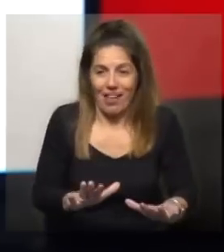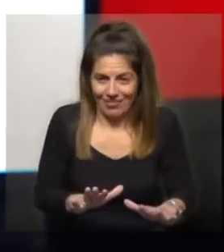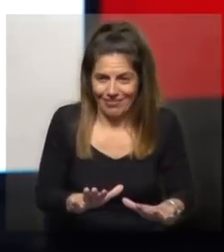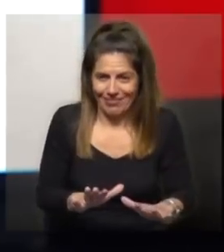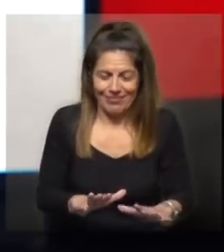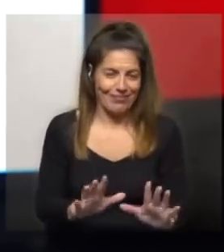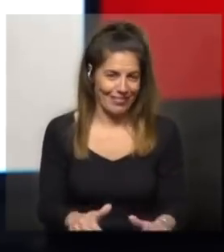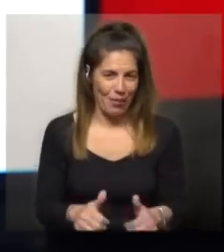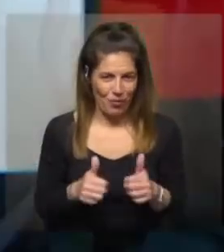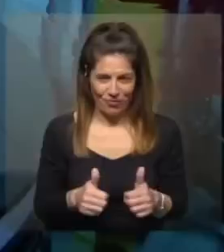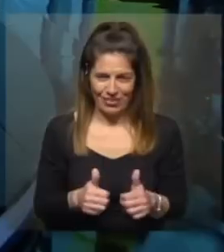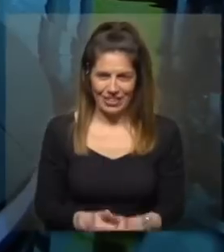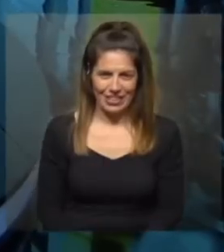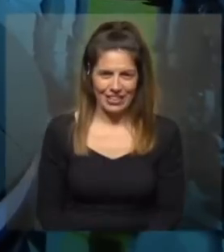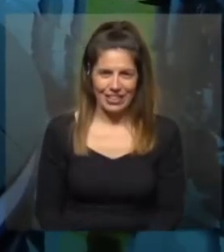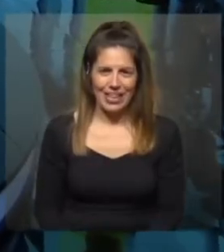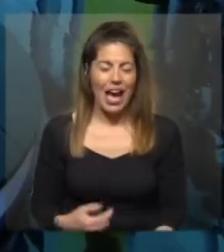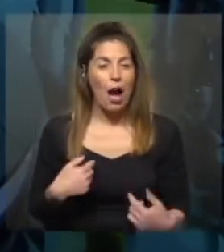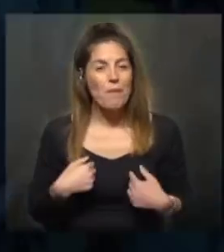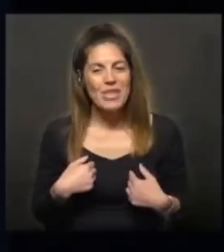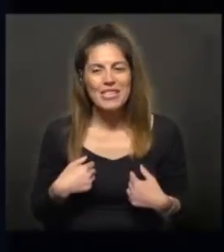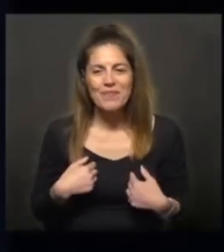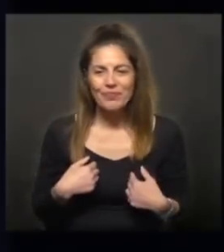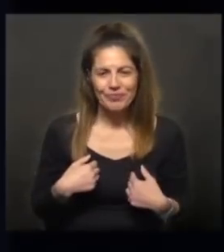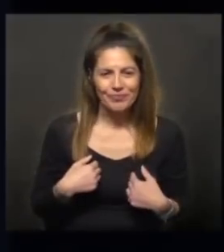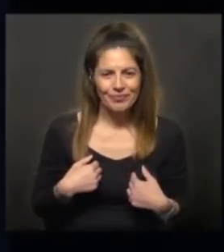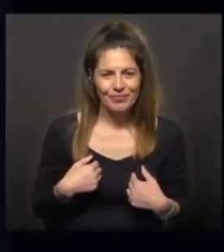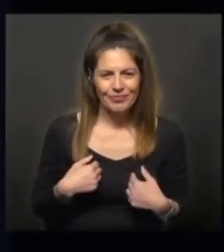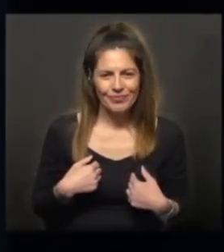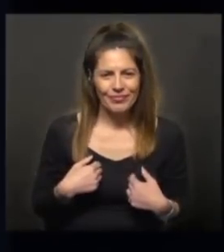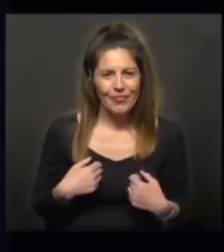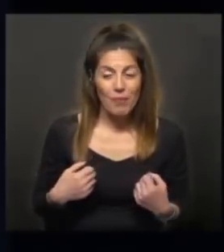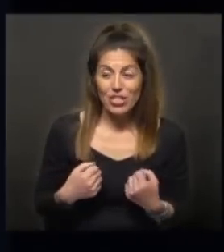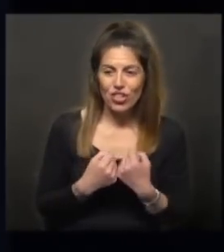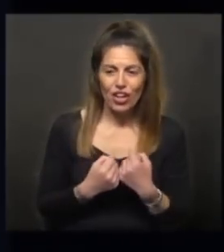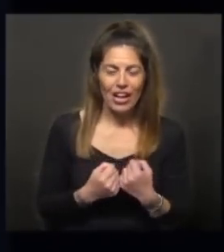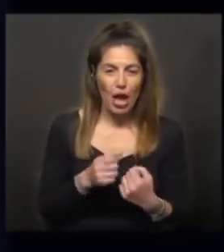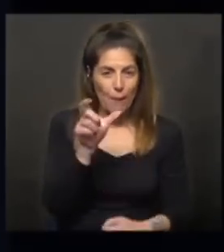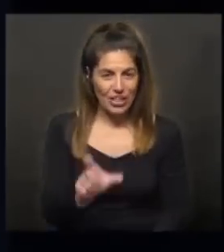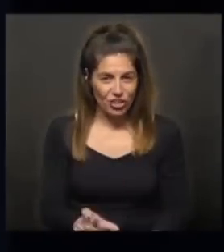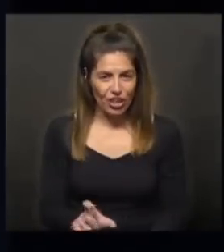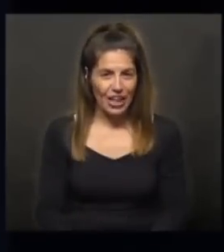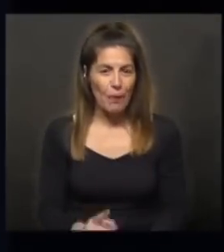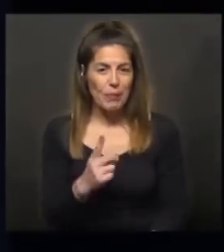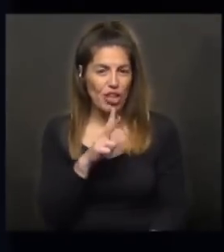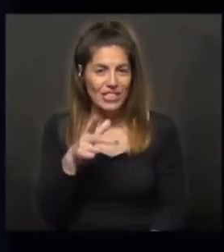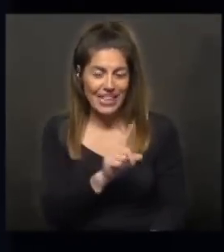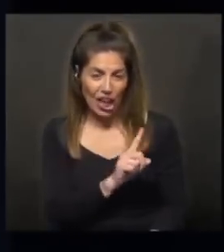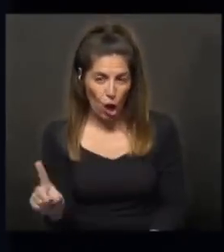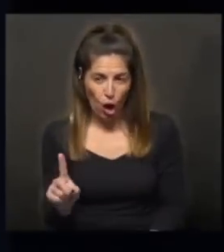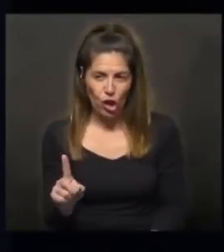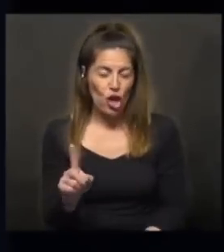está muy bien viste que a mí a mí me choca mucho este las personas que primero te dicen que no que no que no se puede